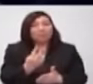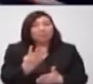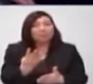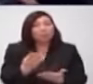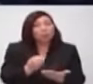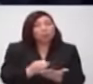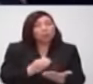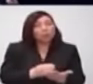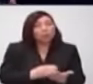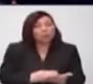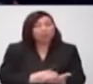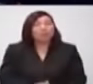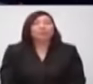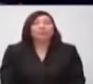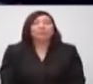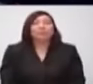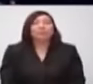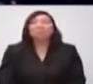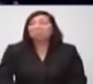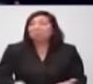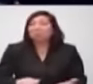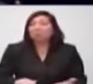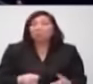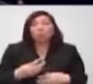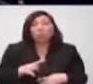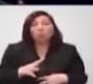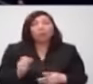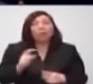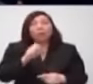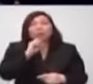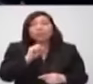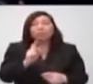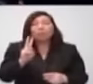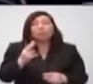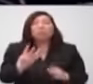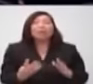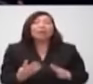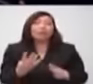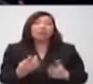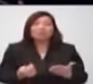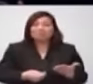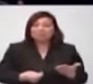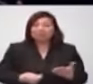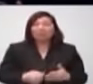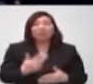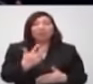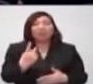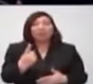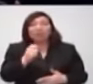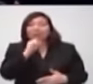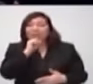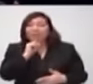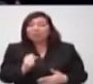24 contratos de concesión y se firmaron entre julio y diciembre de 2014, inclusive se firmaron el 31 de